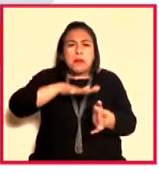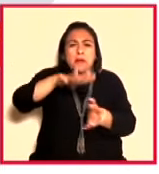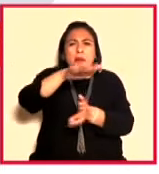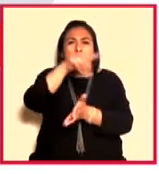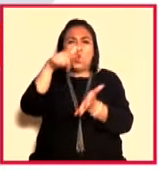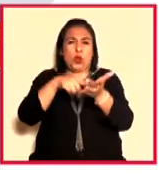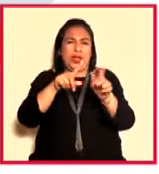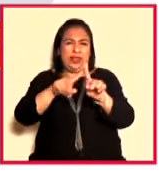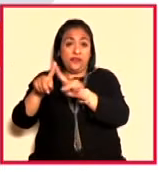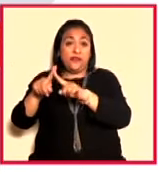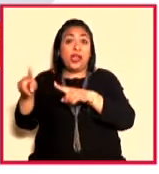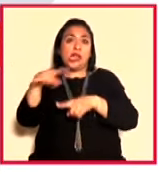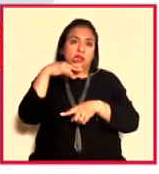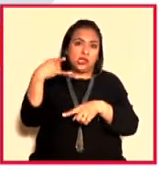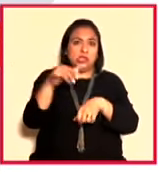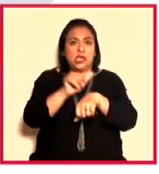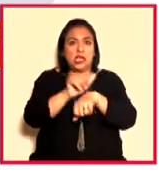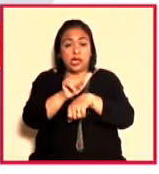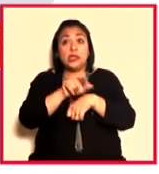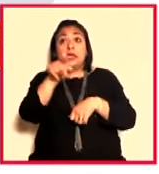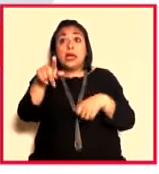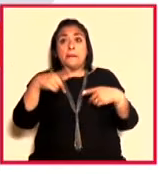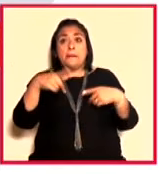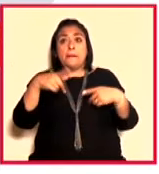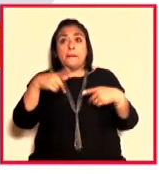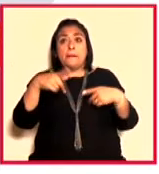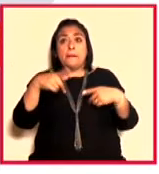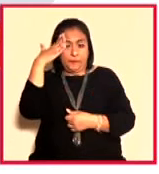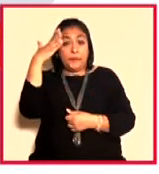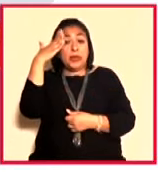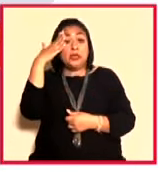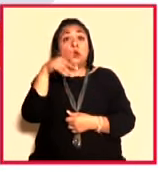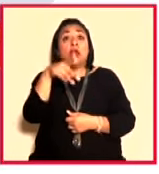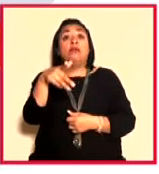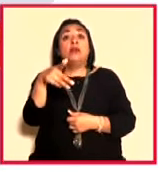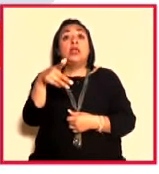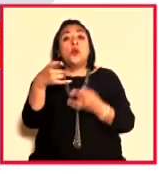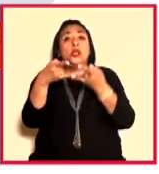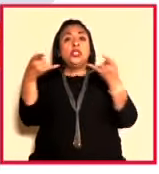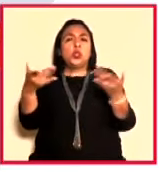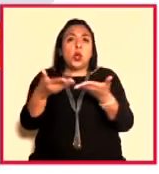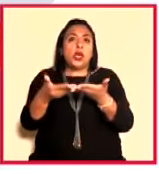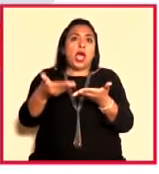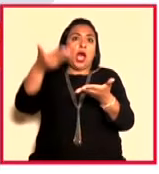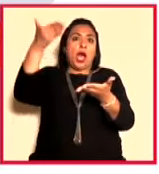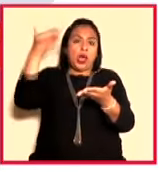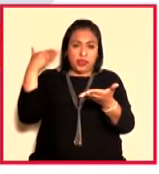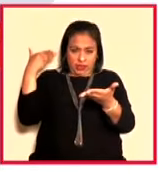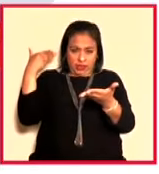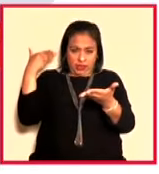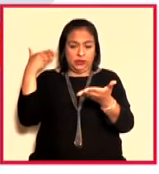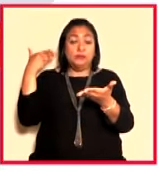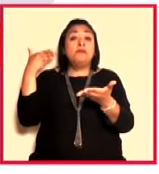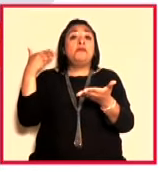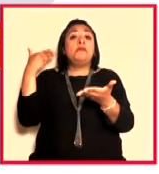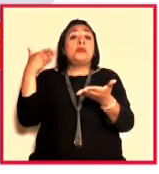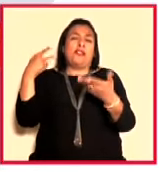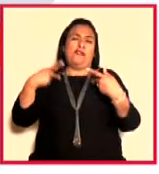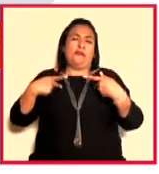Argentina. El protagonista reconstruye la historia de sus antepasados al tiempo que ahonda en